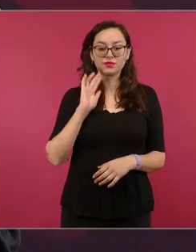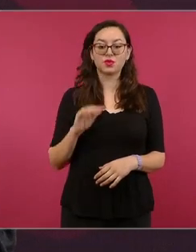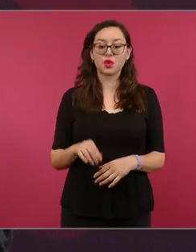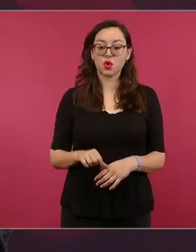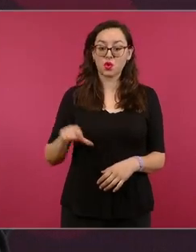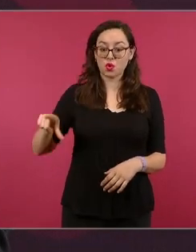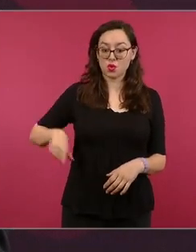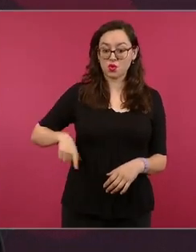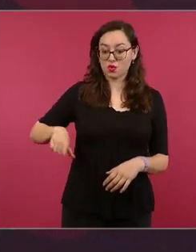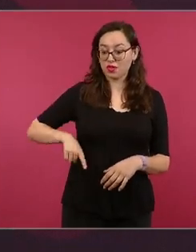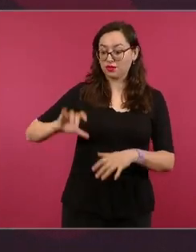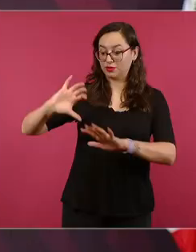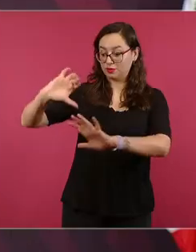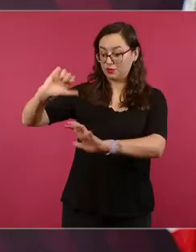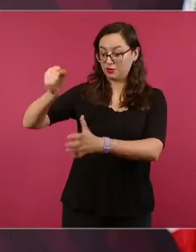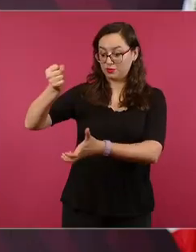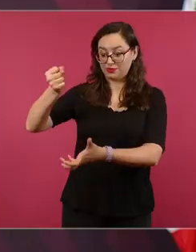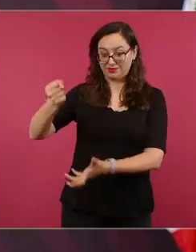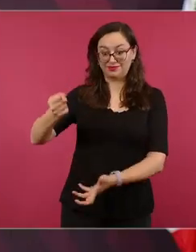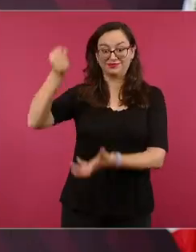público, que es de todos,